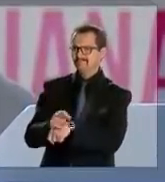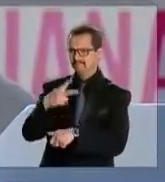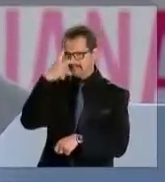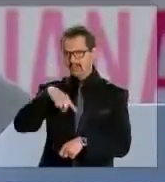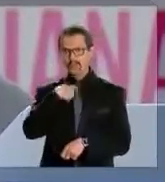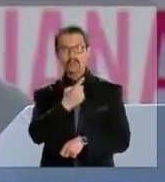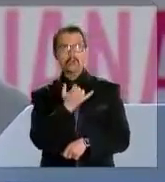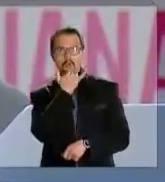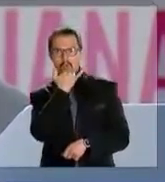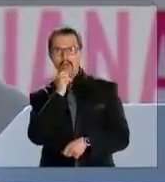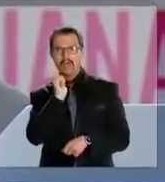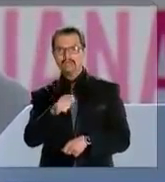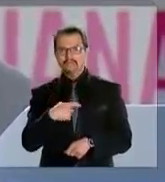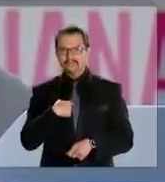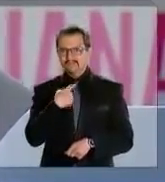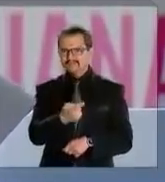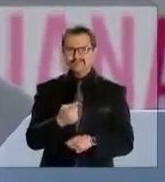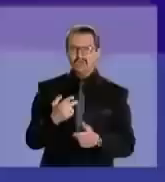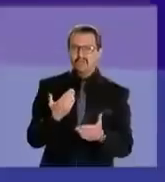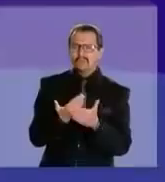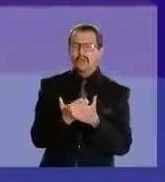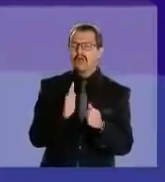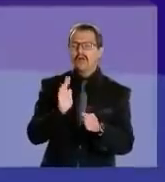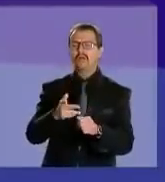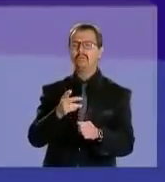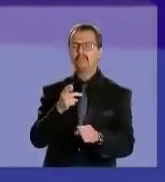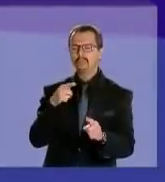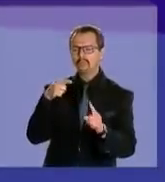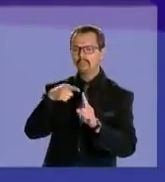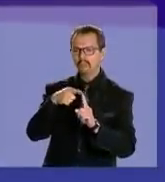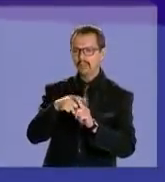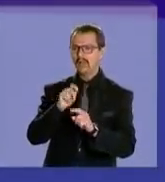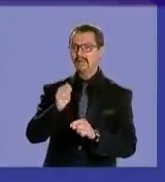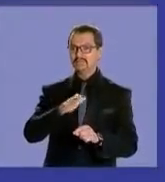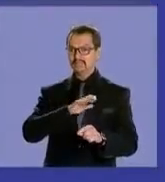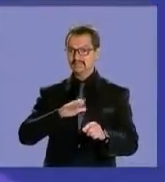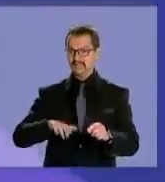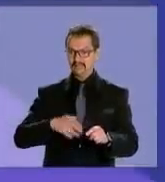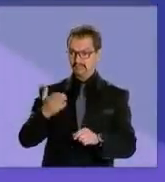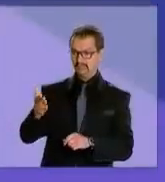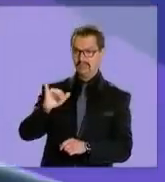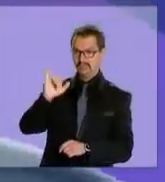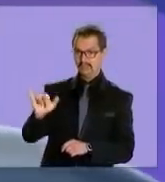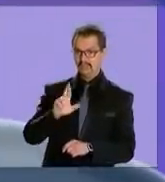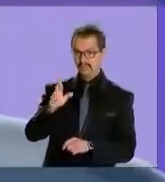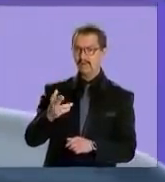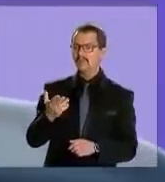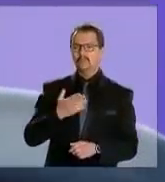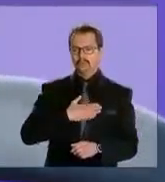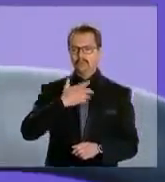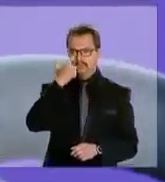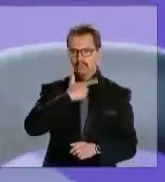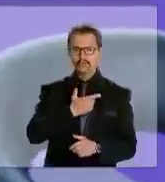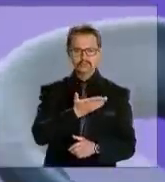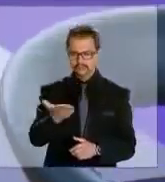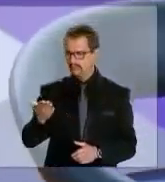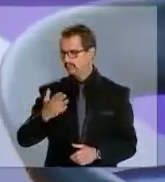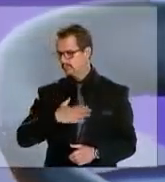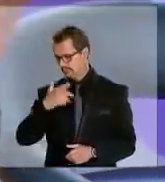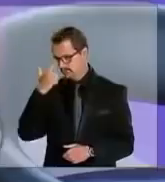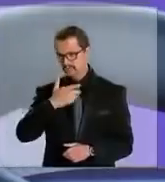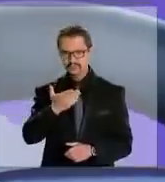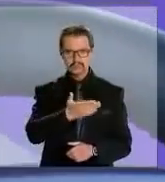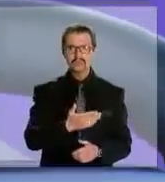candidato rodríguez calderón buenas noches bien muy buenas noches gracias a todos gracias a tijuana gracias a méxico lo